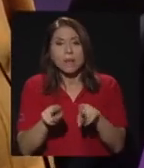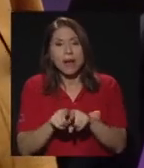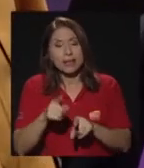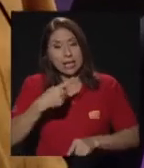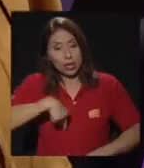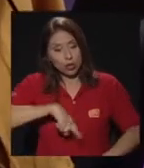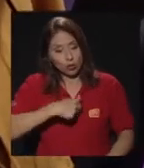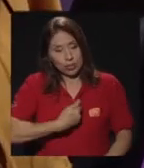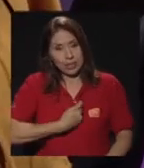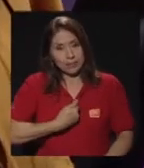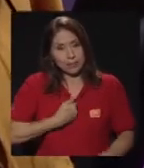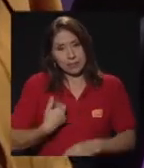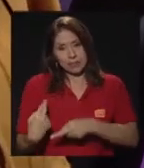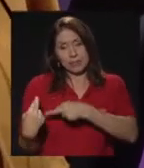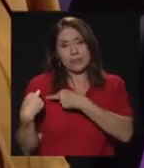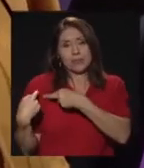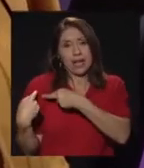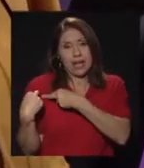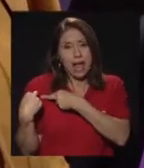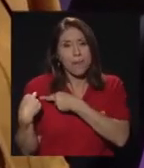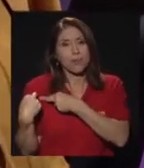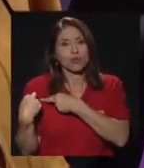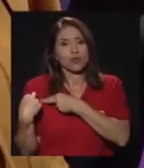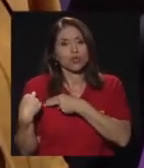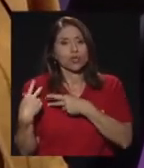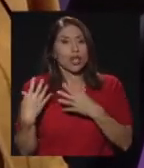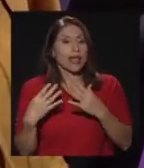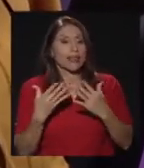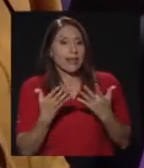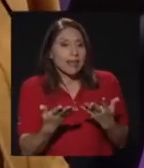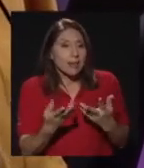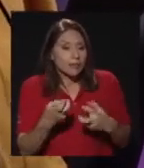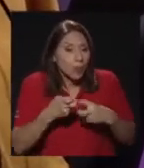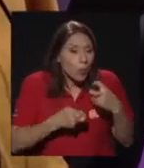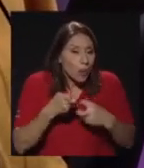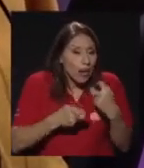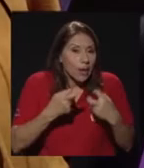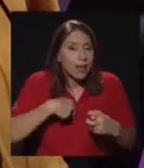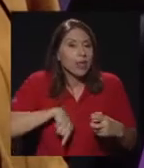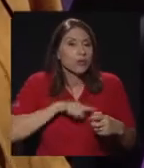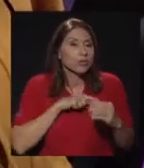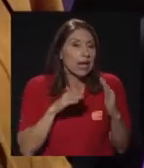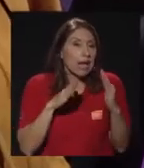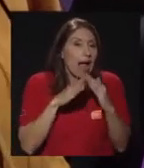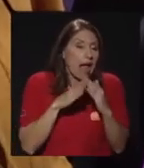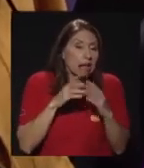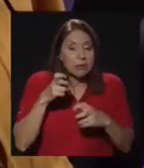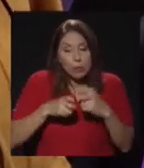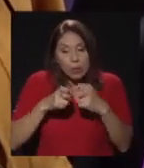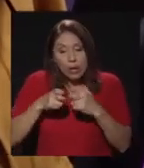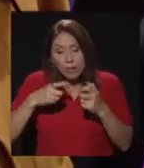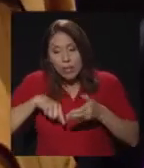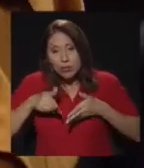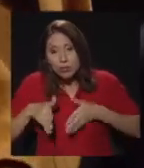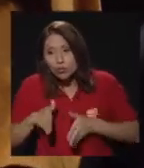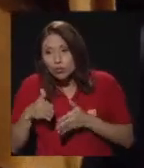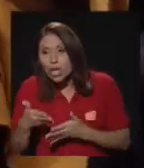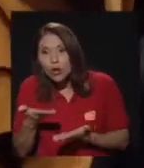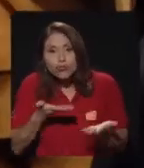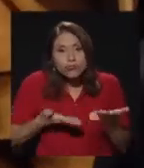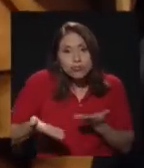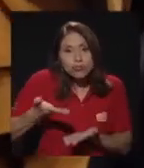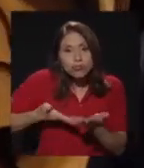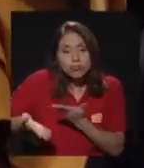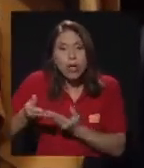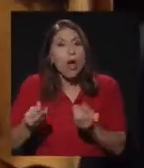nosotras mismas nos encargamos de cada problema, de nuestro hogar, de nuestros hijos, y así estamos demasiado informadas, ¿verdad? Okay. A